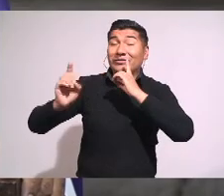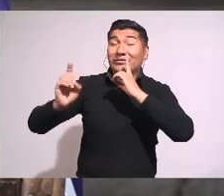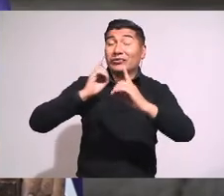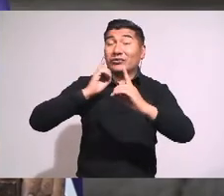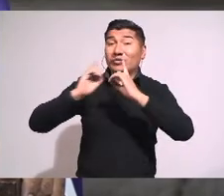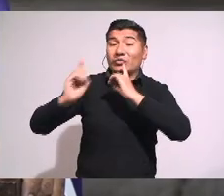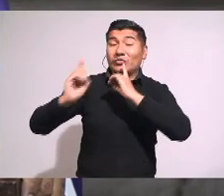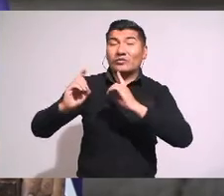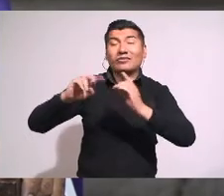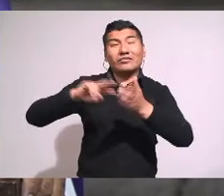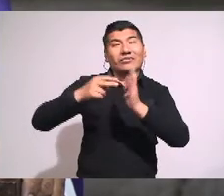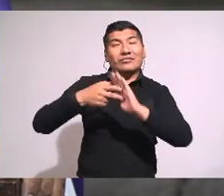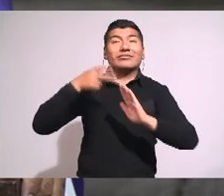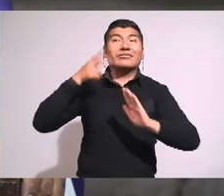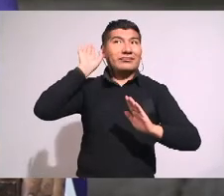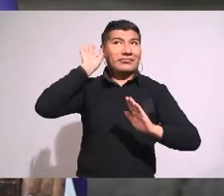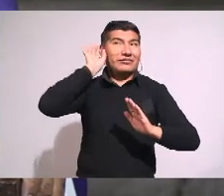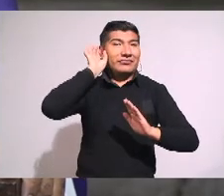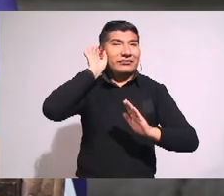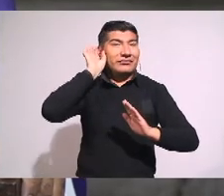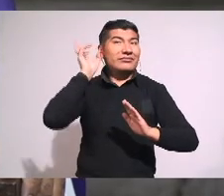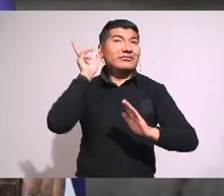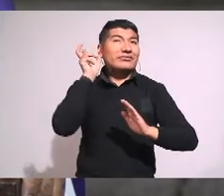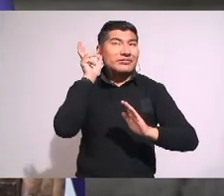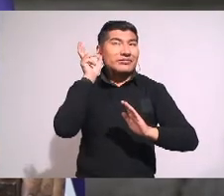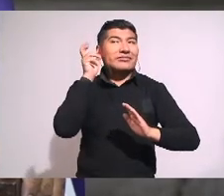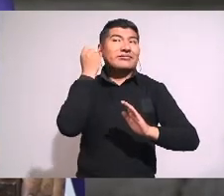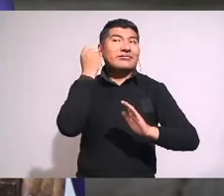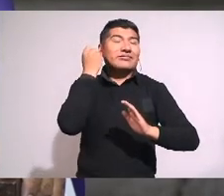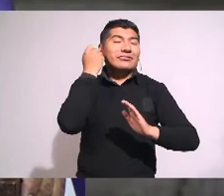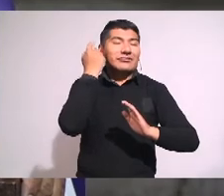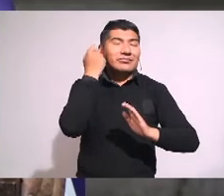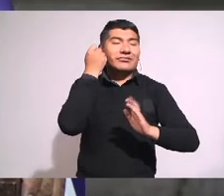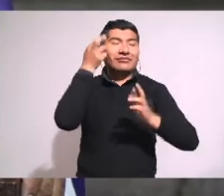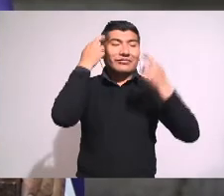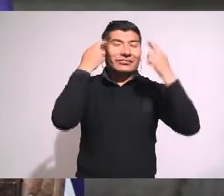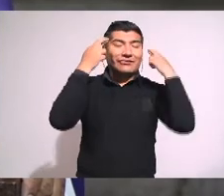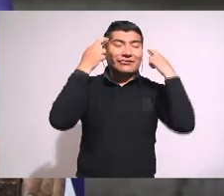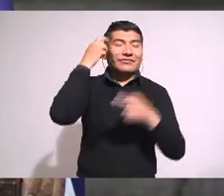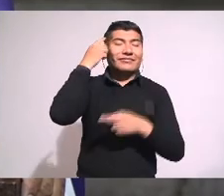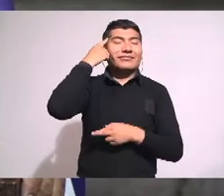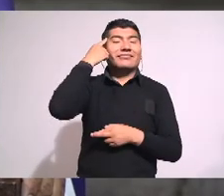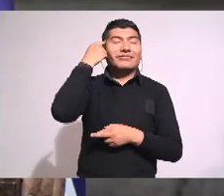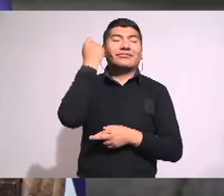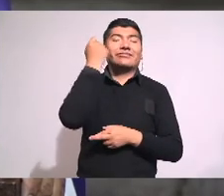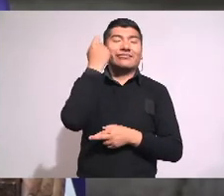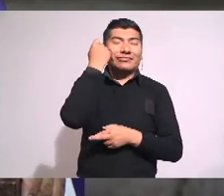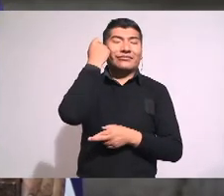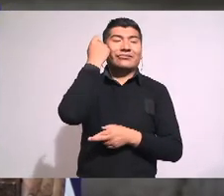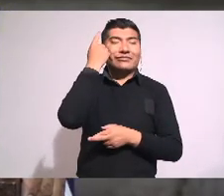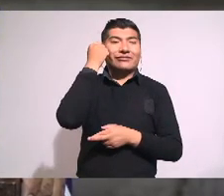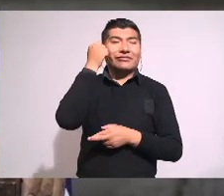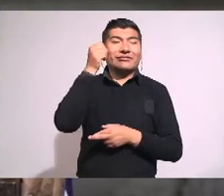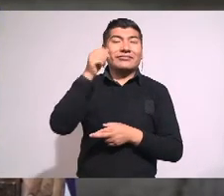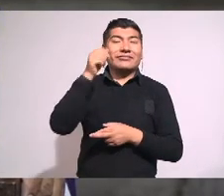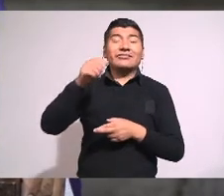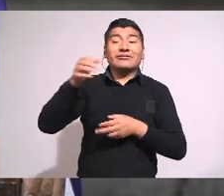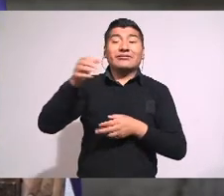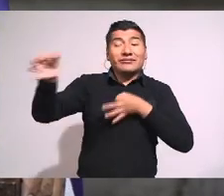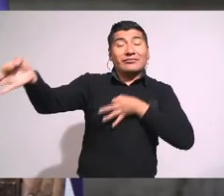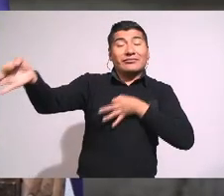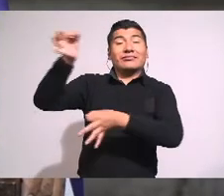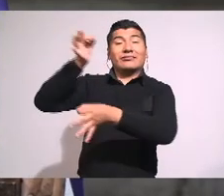todo es escucha, es reflexión, es ponerme en el lugar del